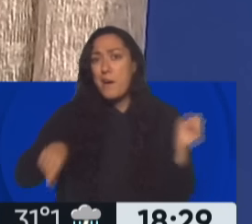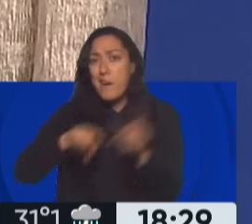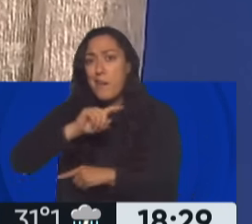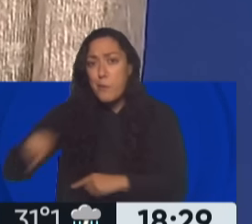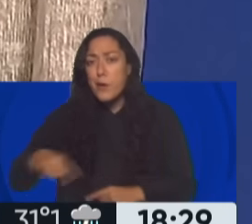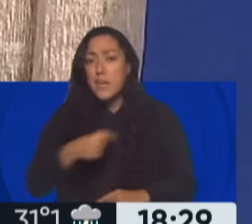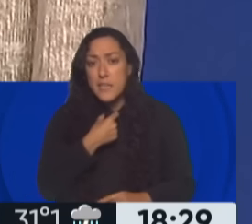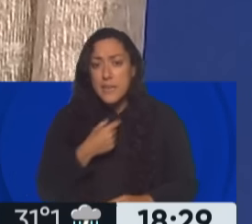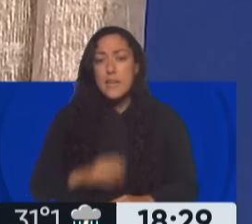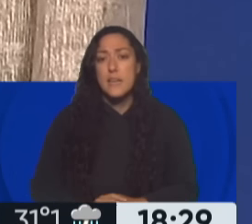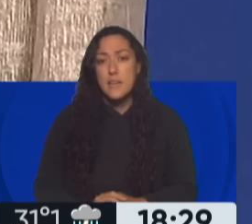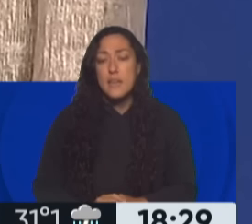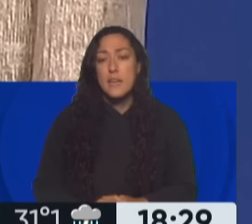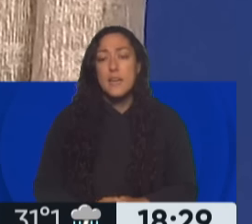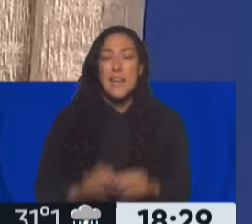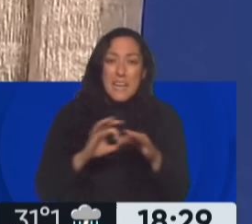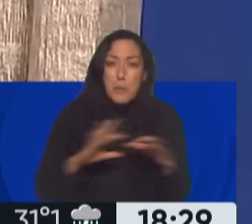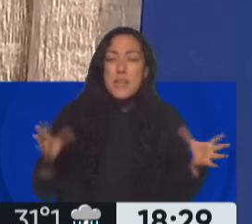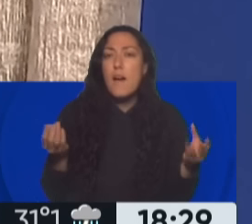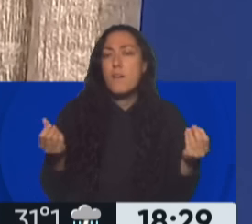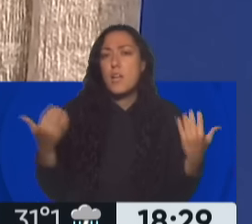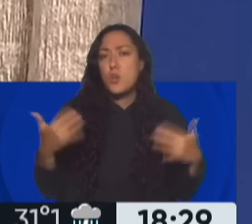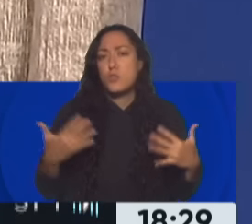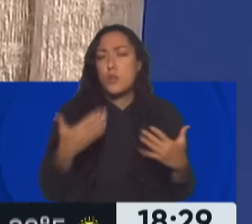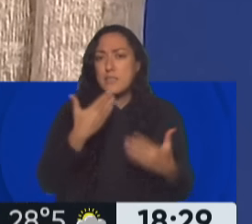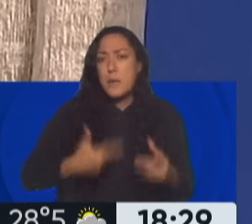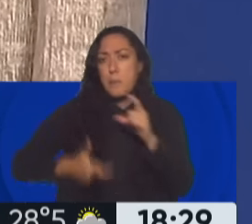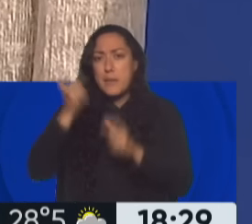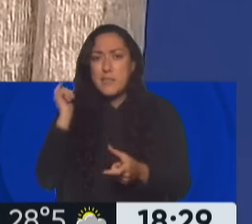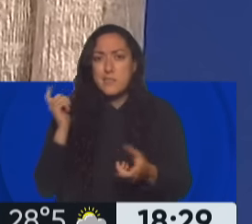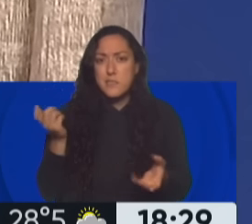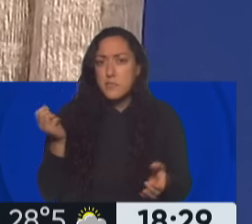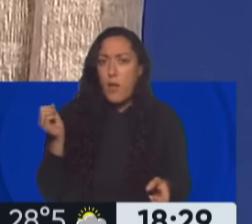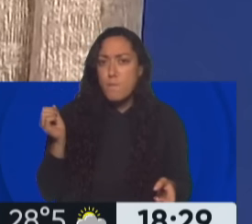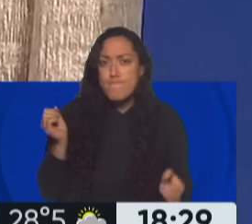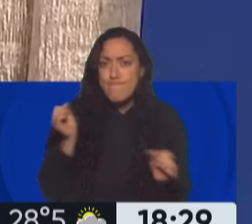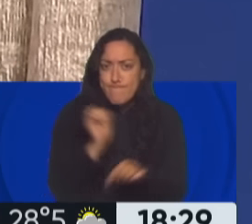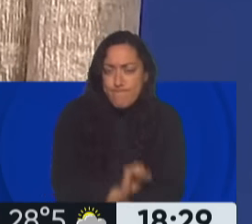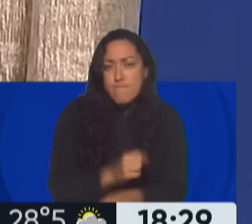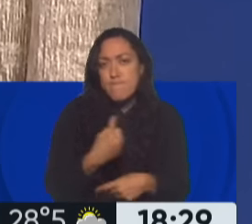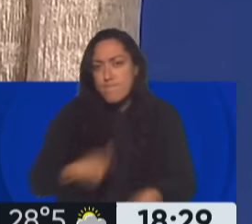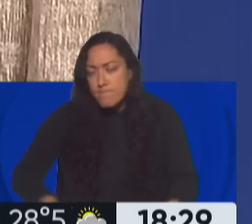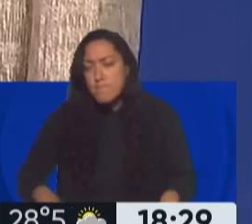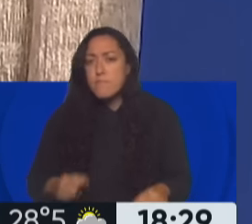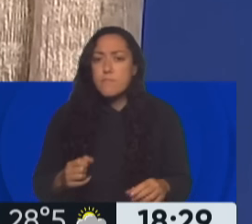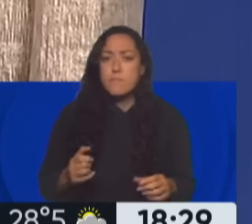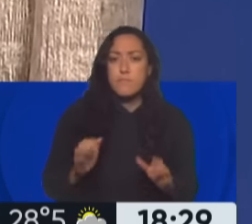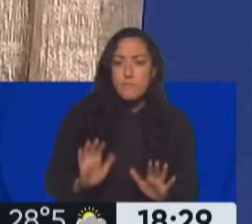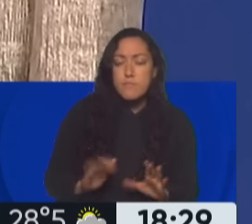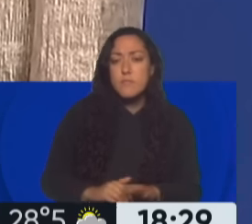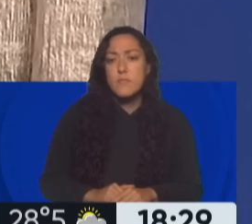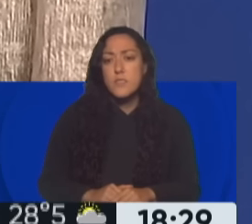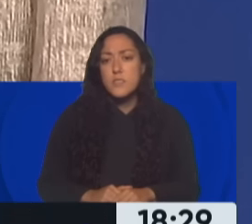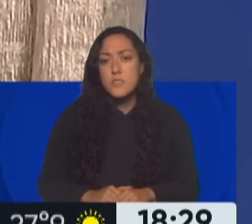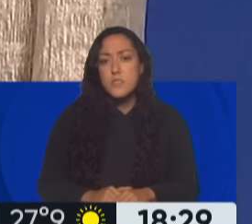vivir esto para valorar la libertad. Y la verdad es que si hay algo que yo tengo